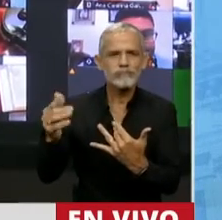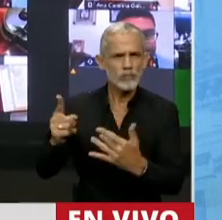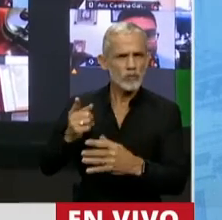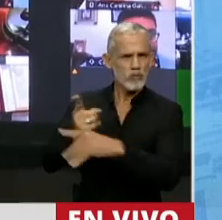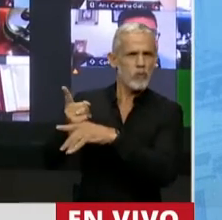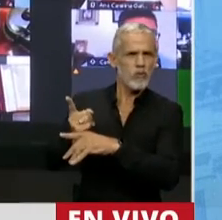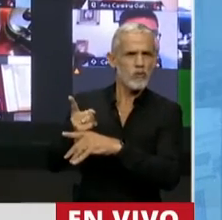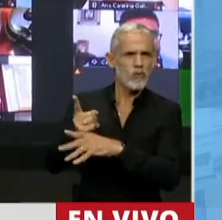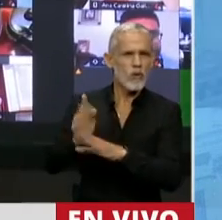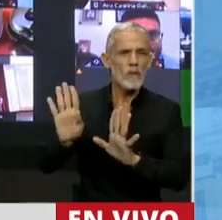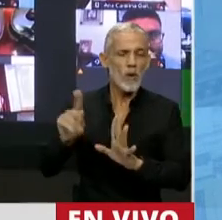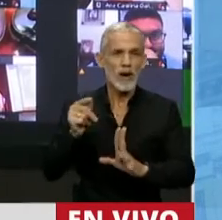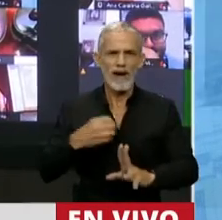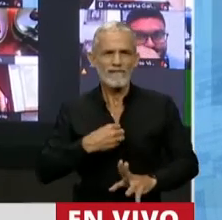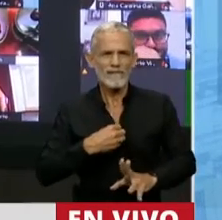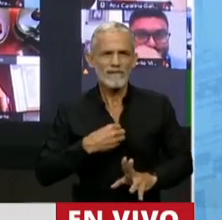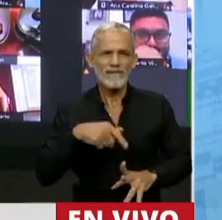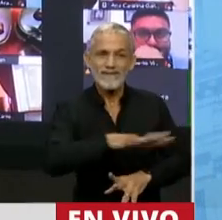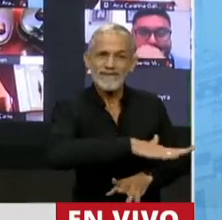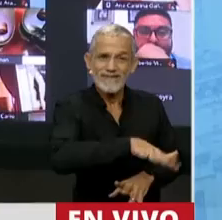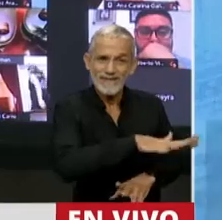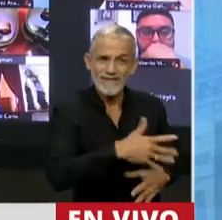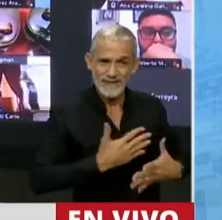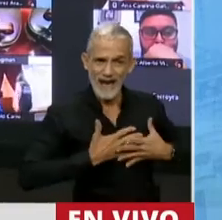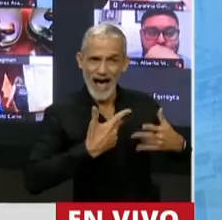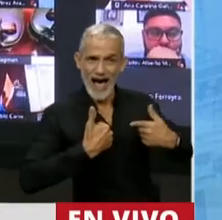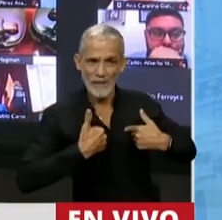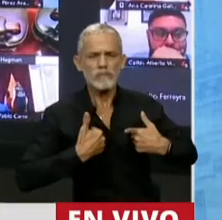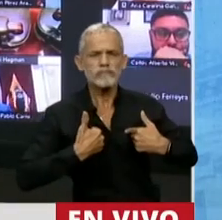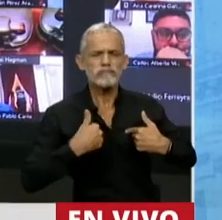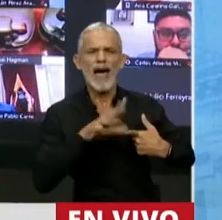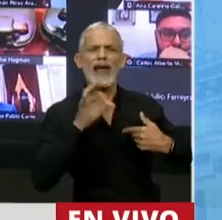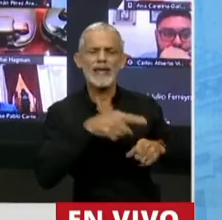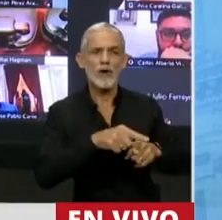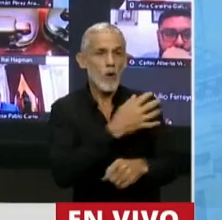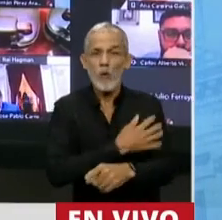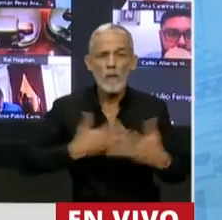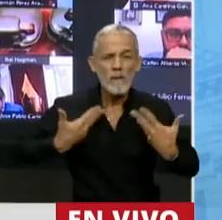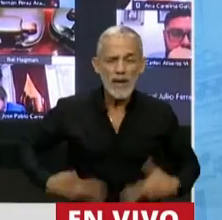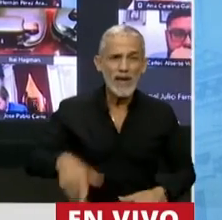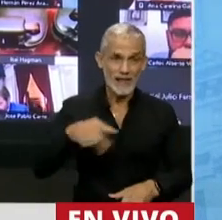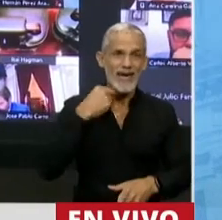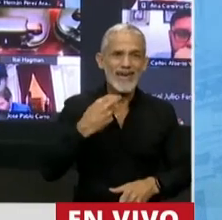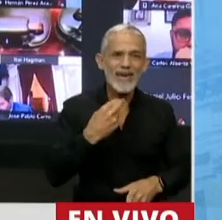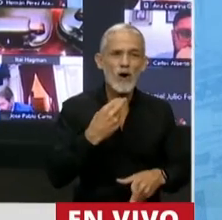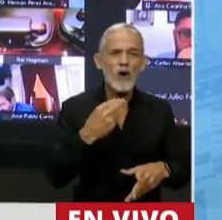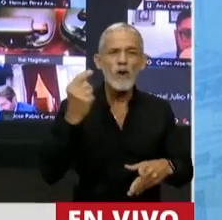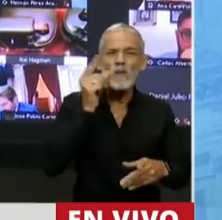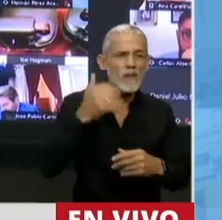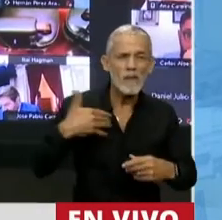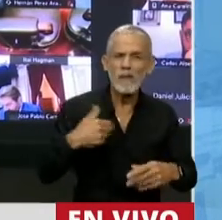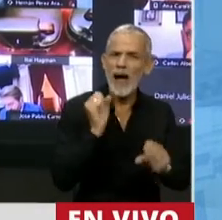enfrentarlo porque prefirió ser amado por los suyos. Fue el humilde, el hijo de unos